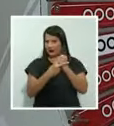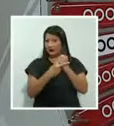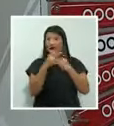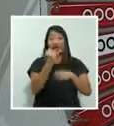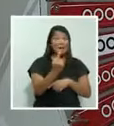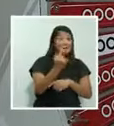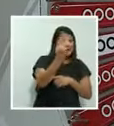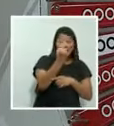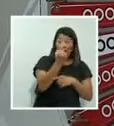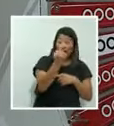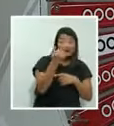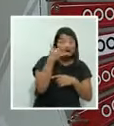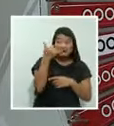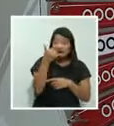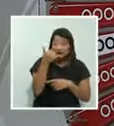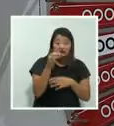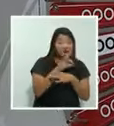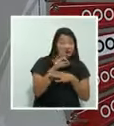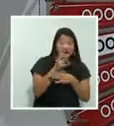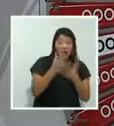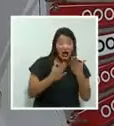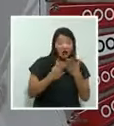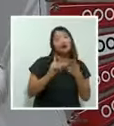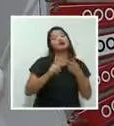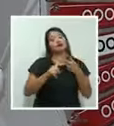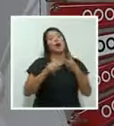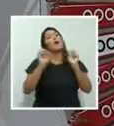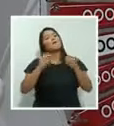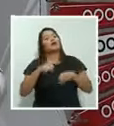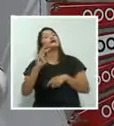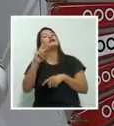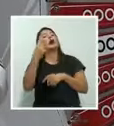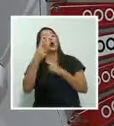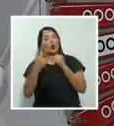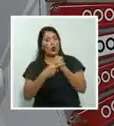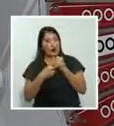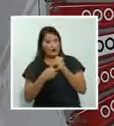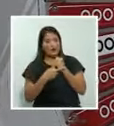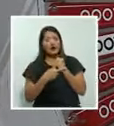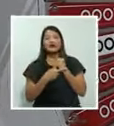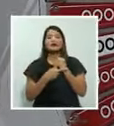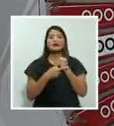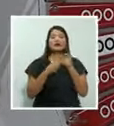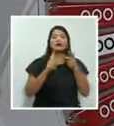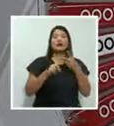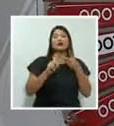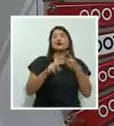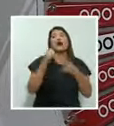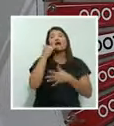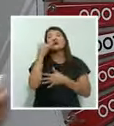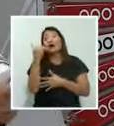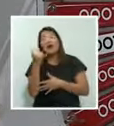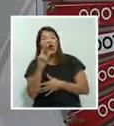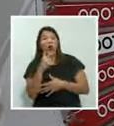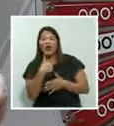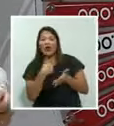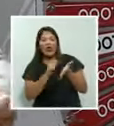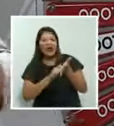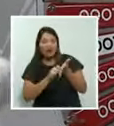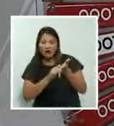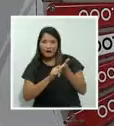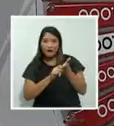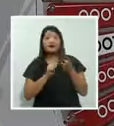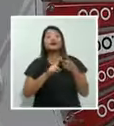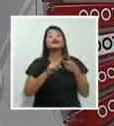dos veces la tómbola de la llamada telefónica. Una primera puede ser que no contestó, no tenía el producto, se hace una segunda. Si pasa